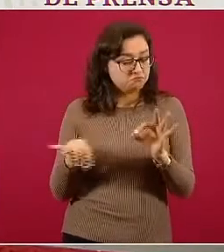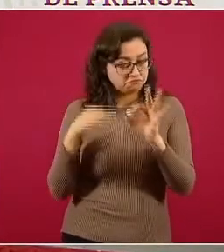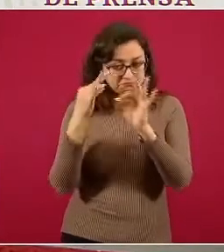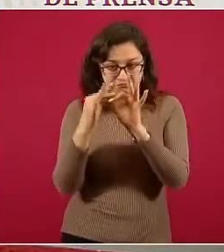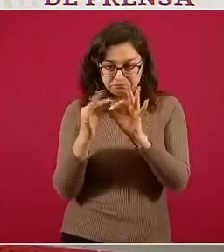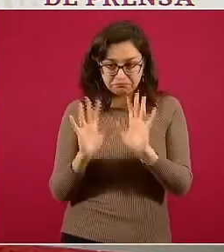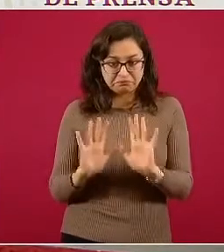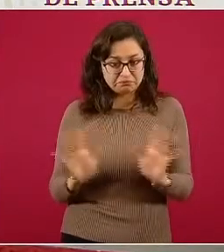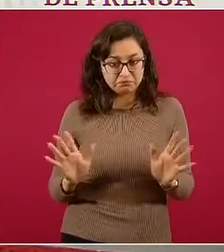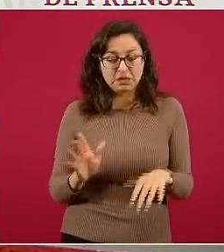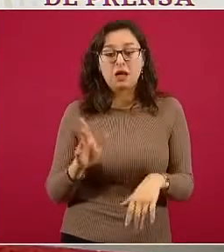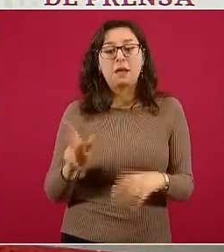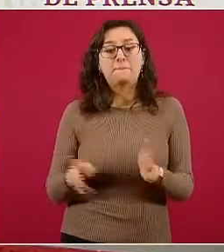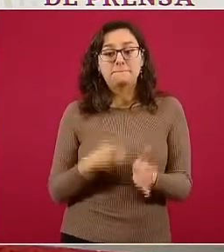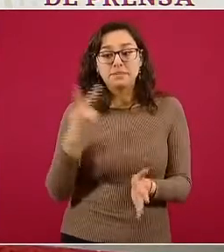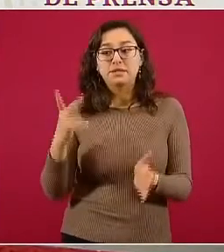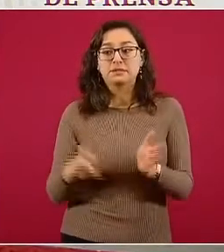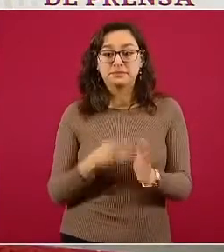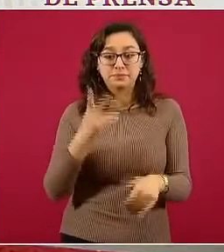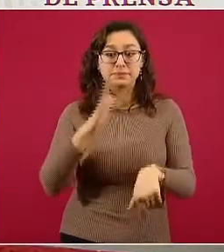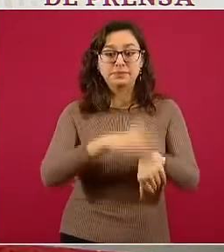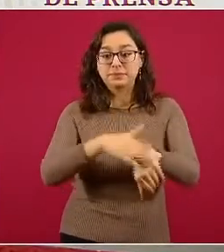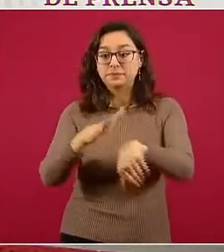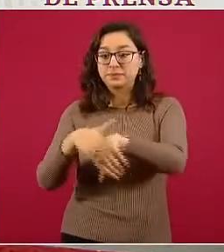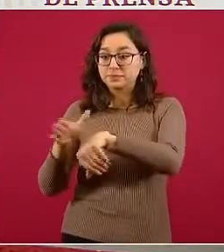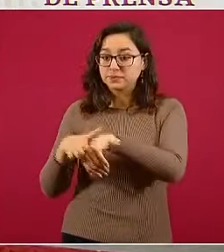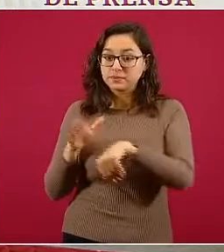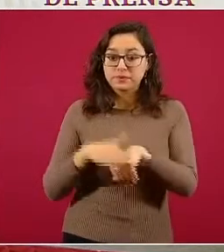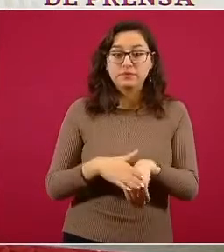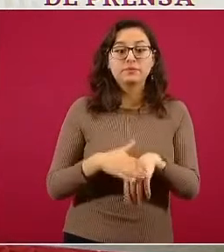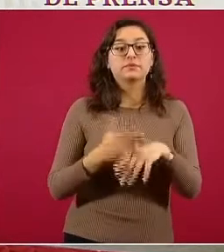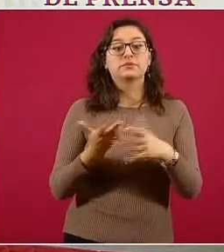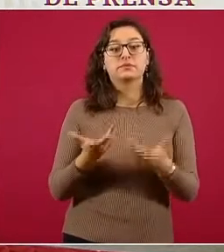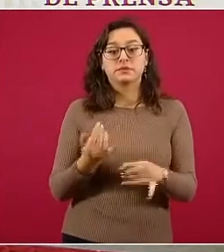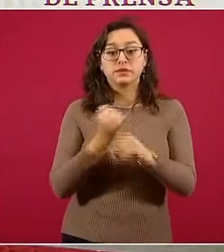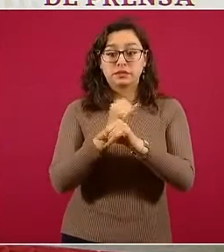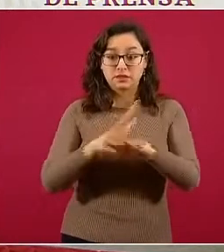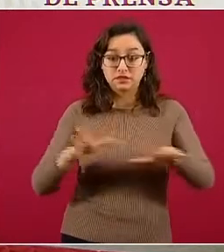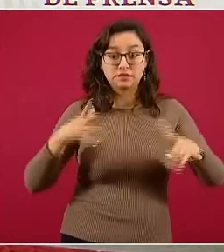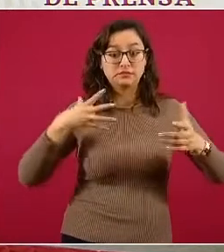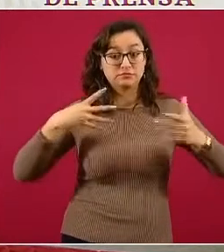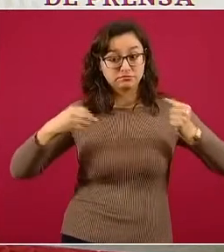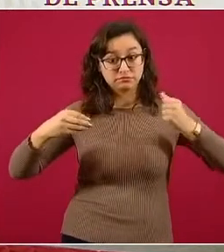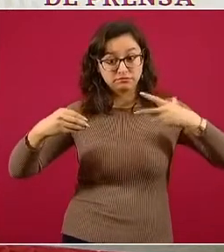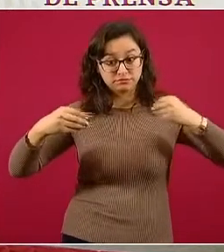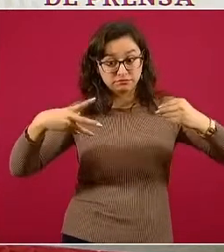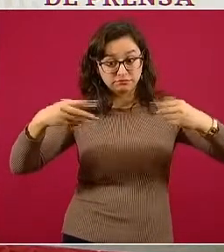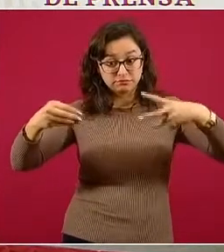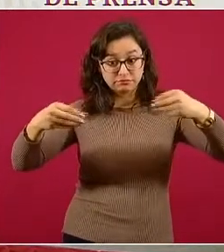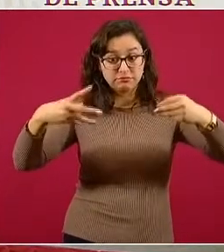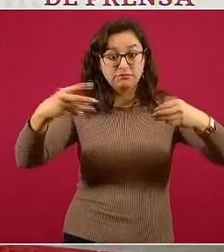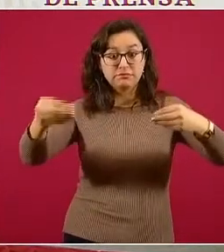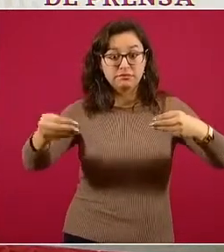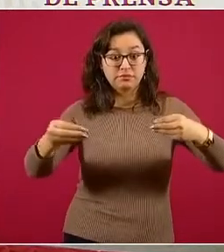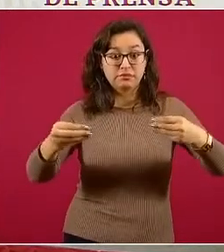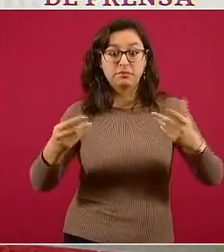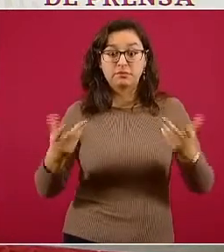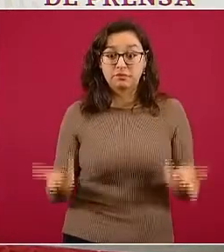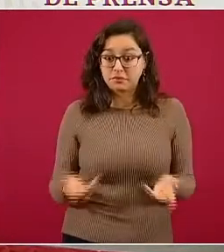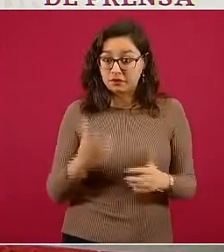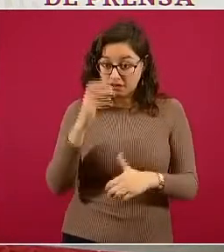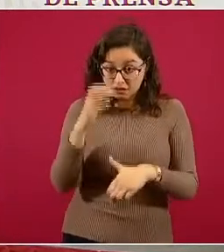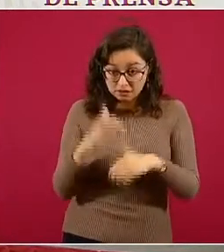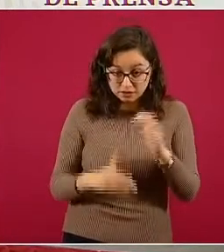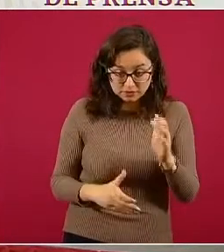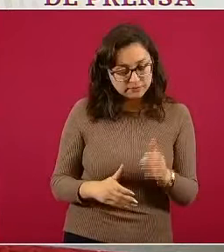estamos recordando a la población, como ustedes saben y en base a la información, la epidemia de COVID-19 en México para nada se ha